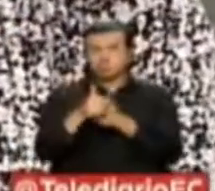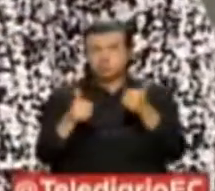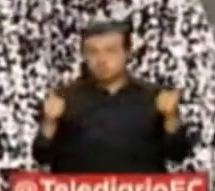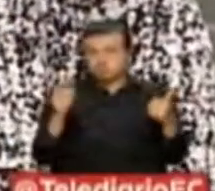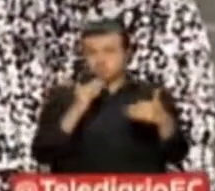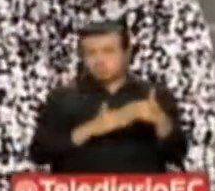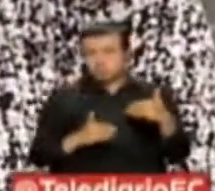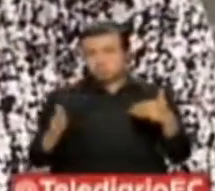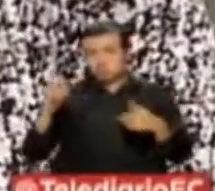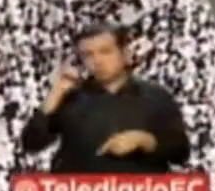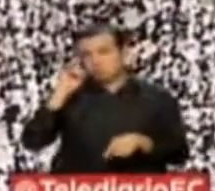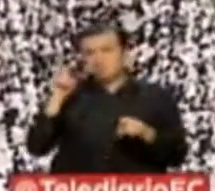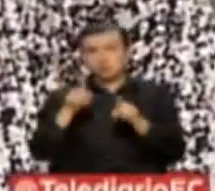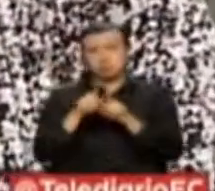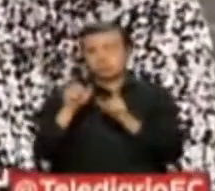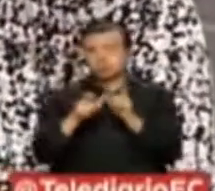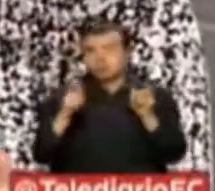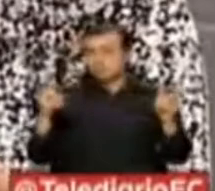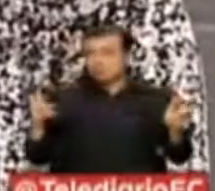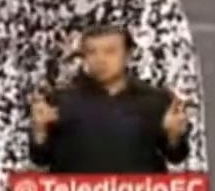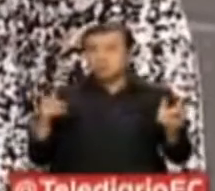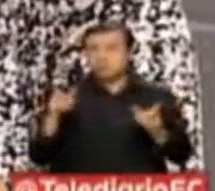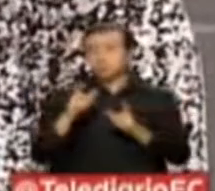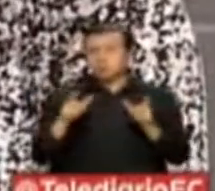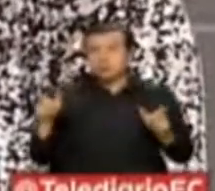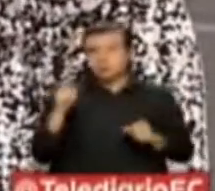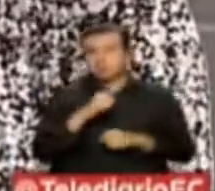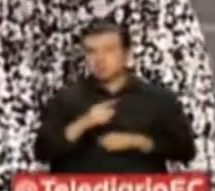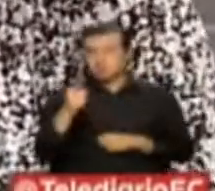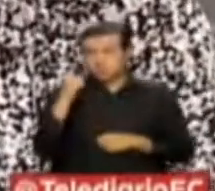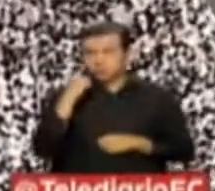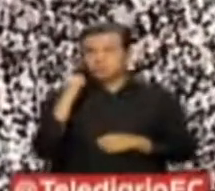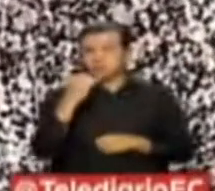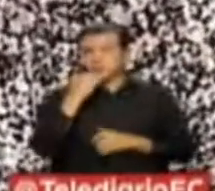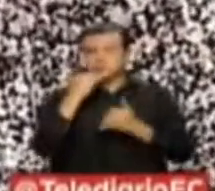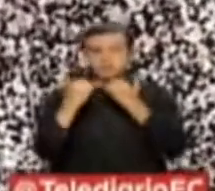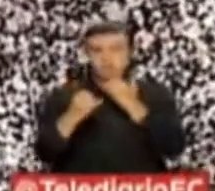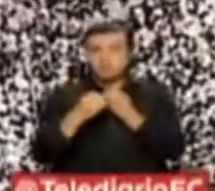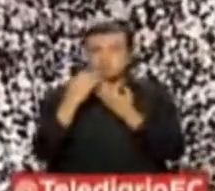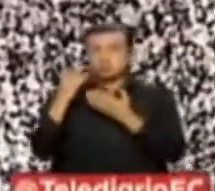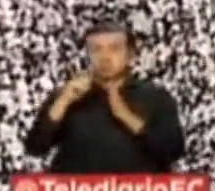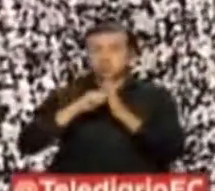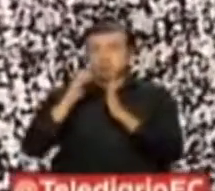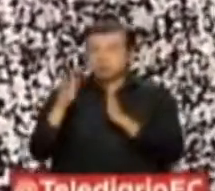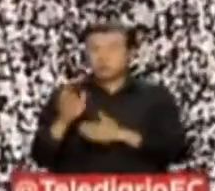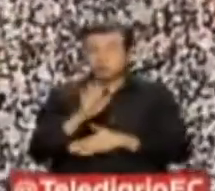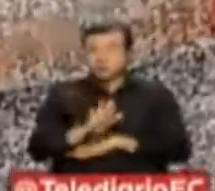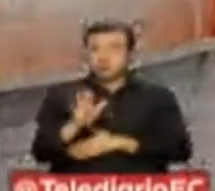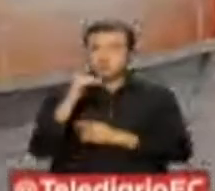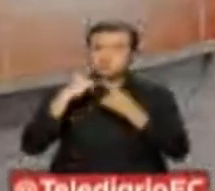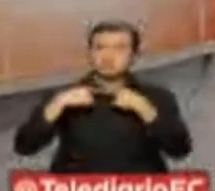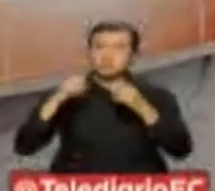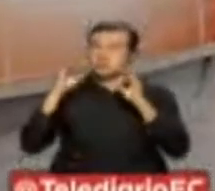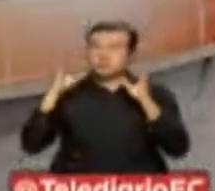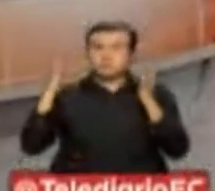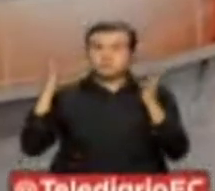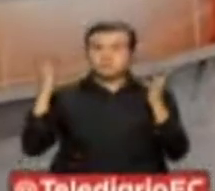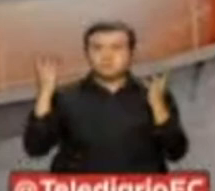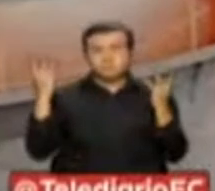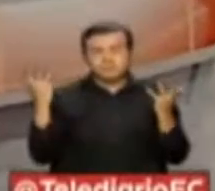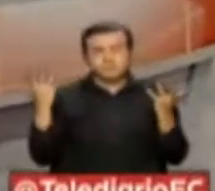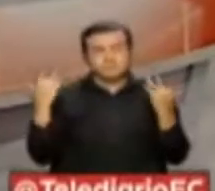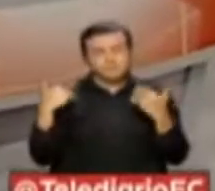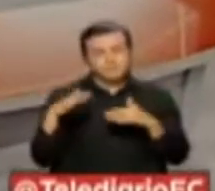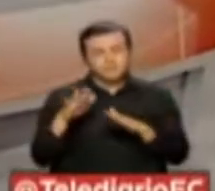hay una etapa de impugnación la ciudadanía o quienes mencionaban de la falta de probidad de aquel contralor no se pronunciaron también en su momento